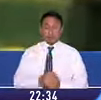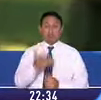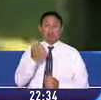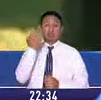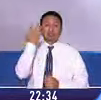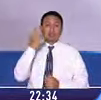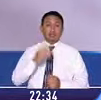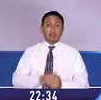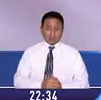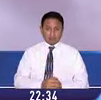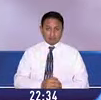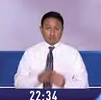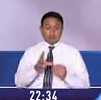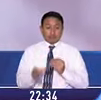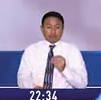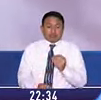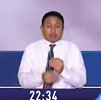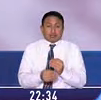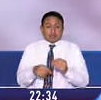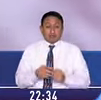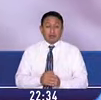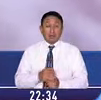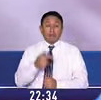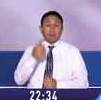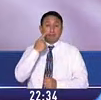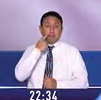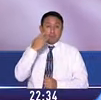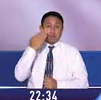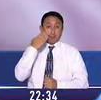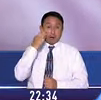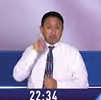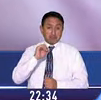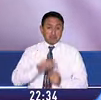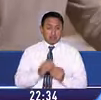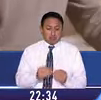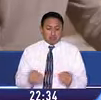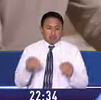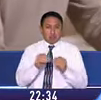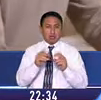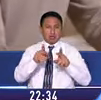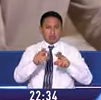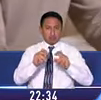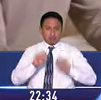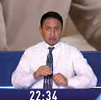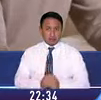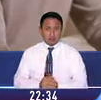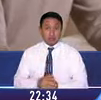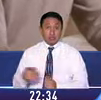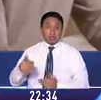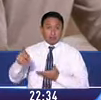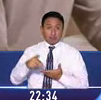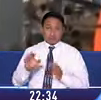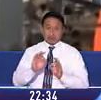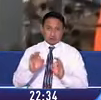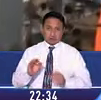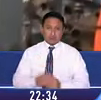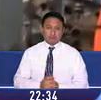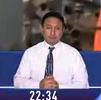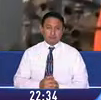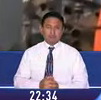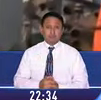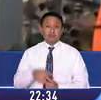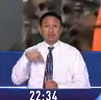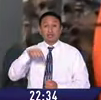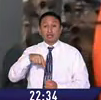15 días. Adicional, los padres y madres podrán solicitar una nueva licencia que no será remunerada. La novedad